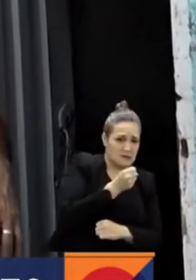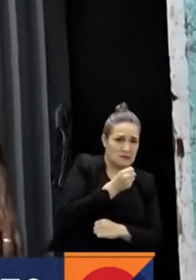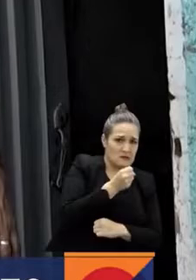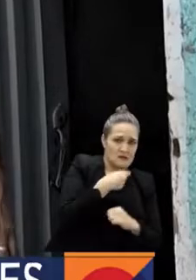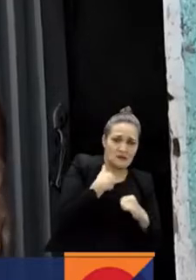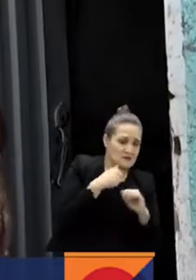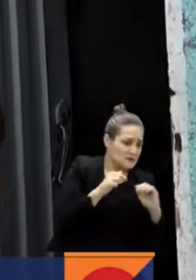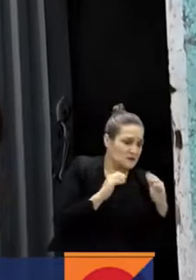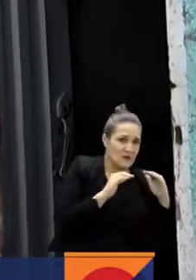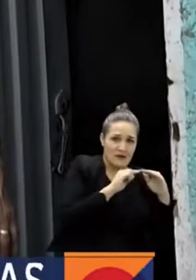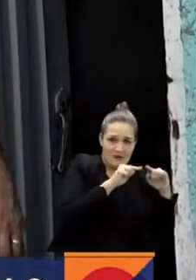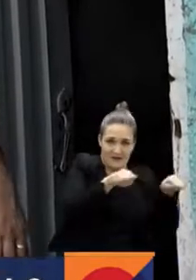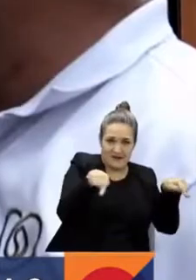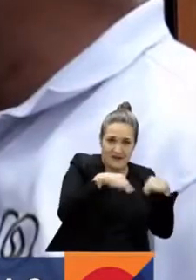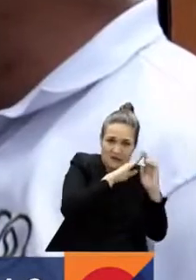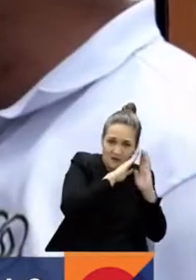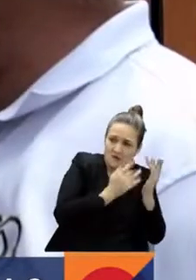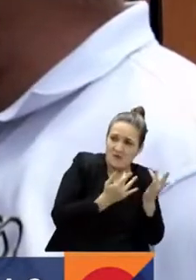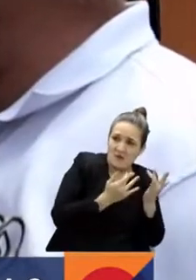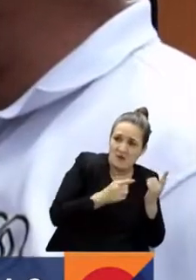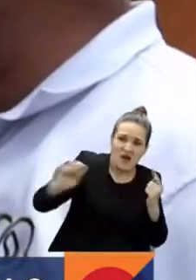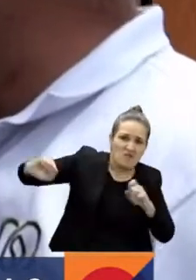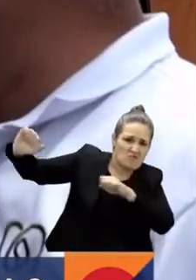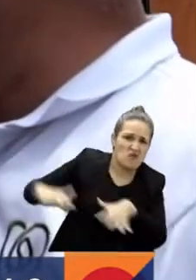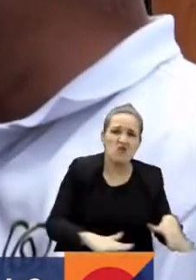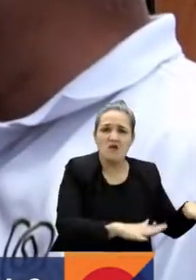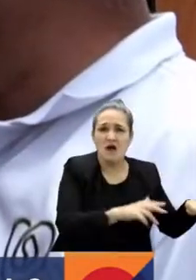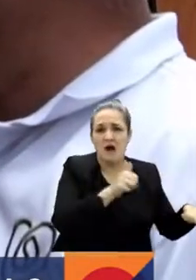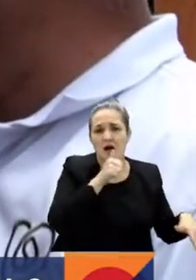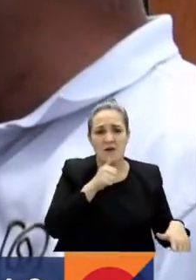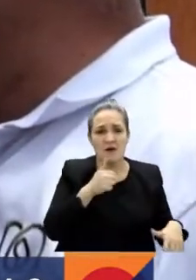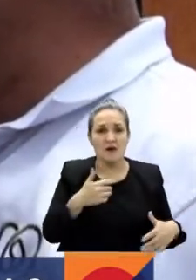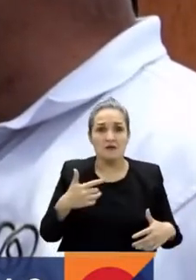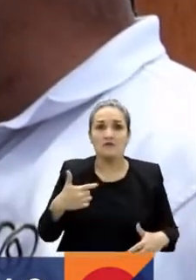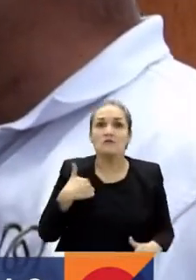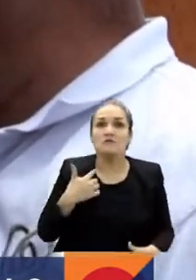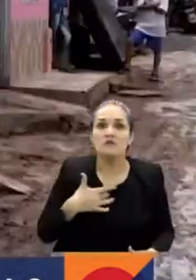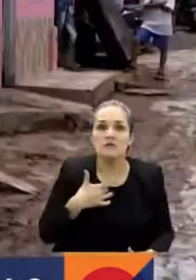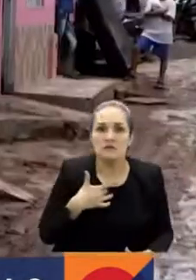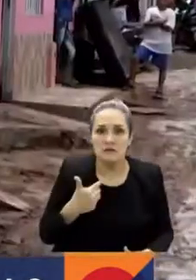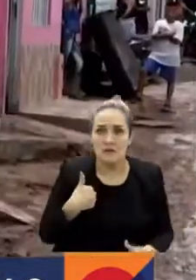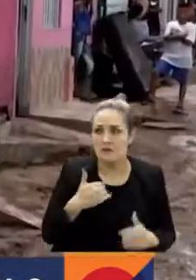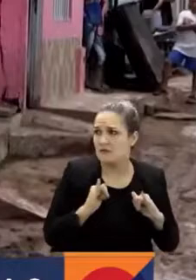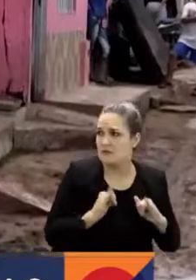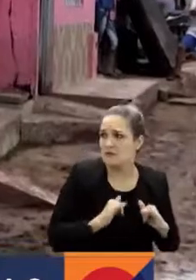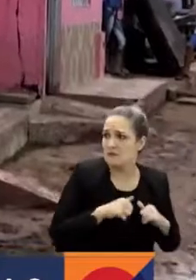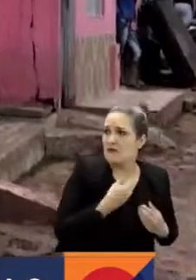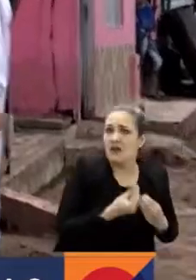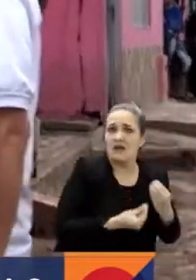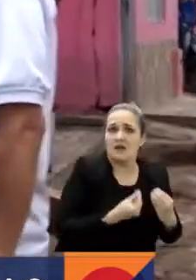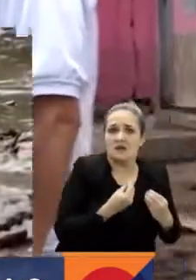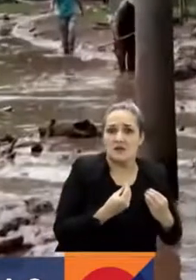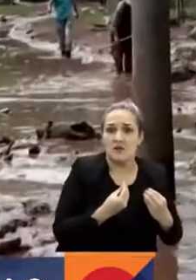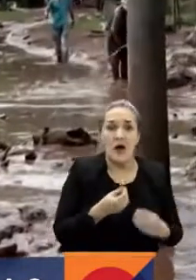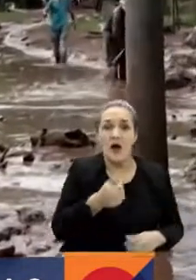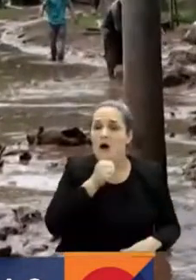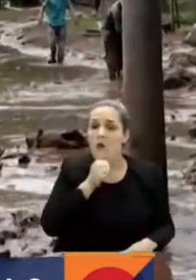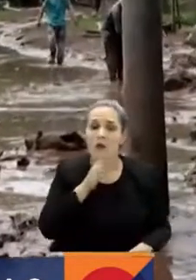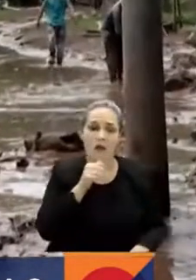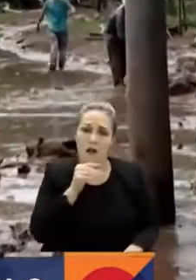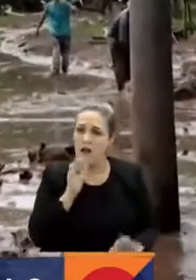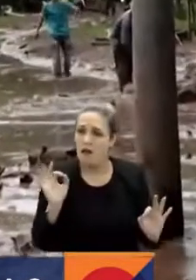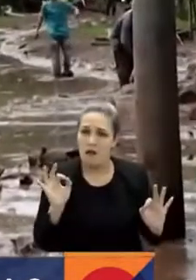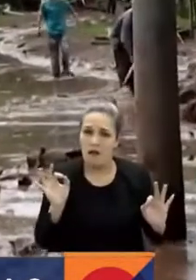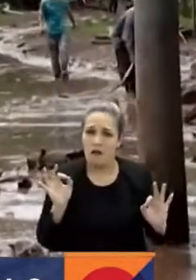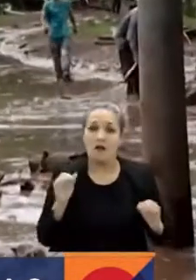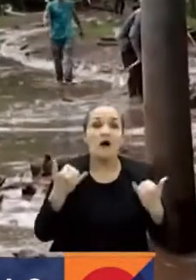ya salimos, estaba el río, o sea, por la mitad de las casas. Baja esto aquí, entonces, ¿qué sentía yo? Quédame ahí. En ese momento no tenemos agua. A pesar